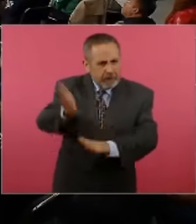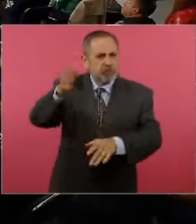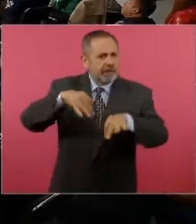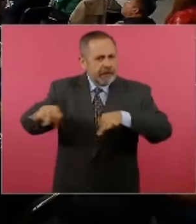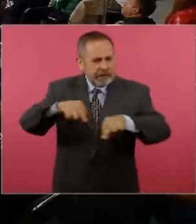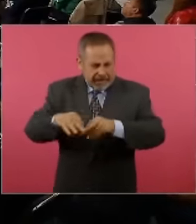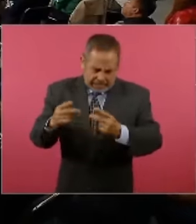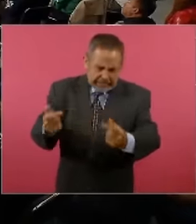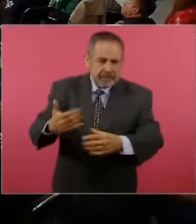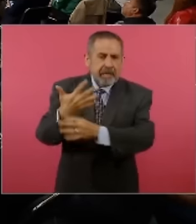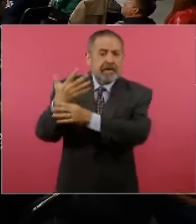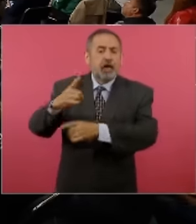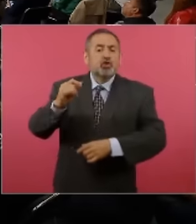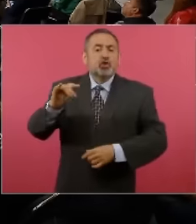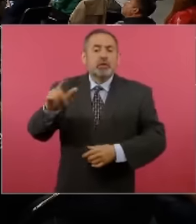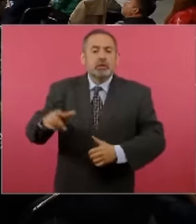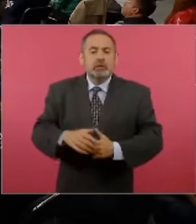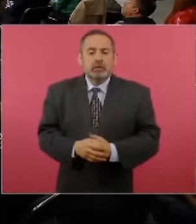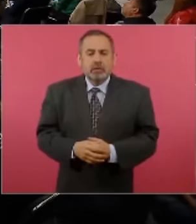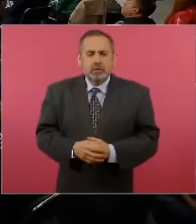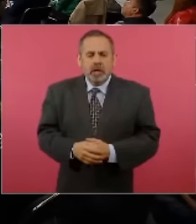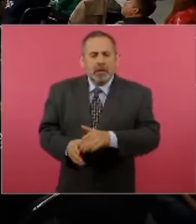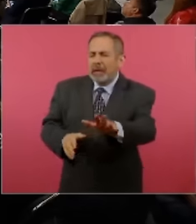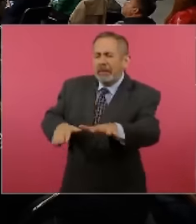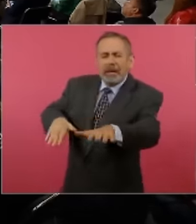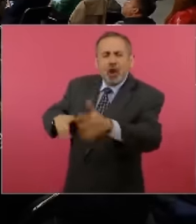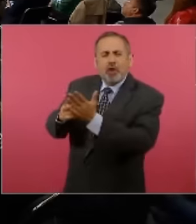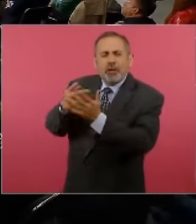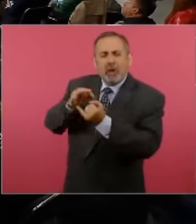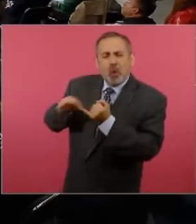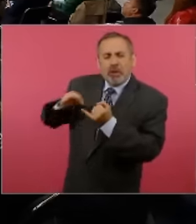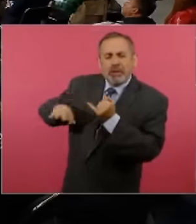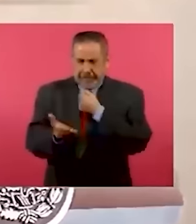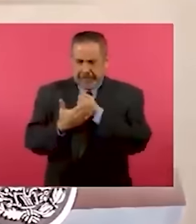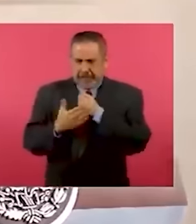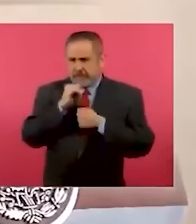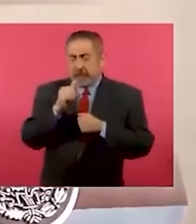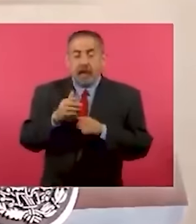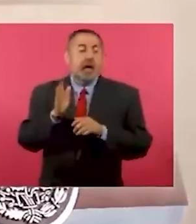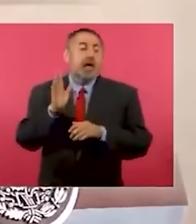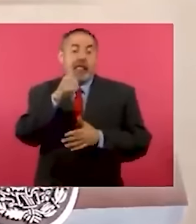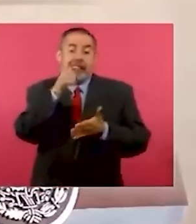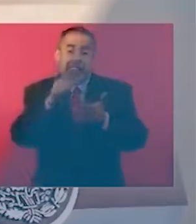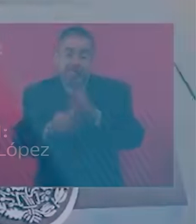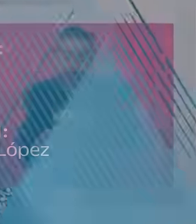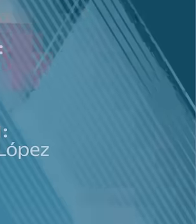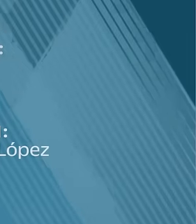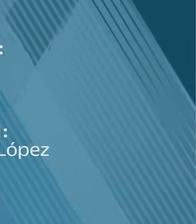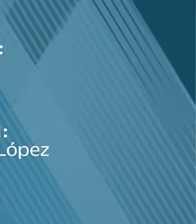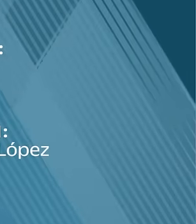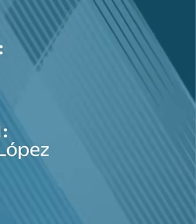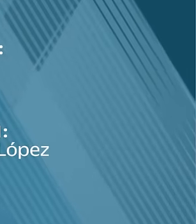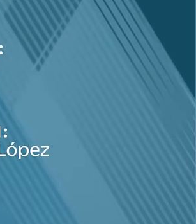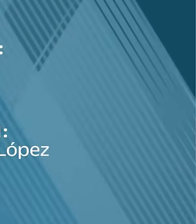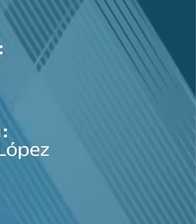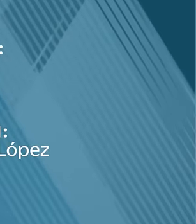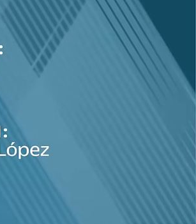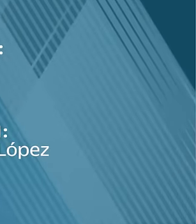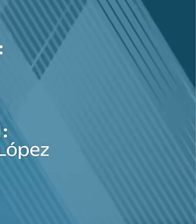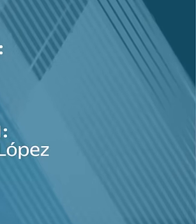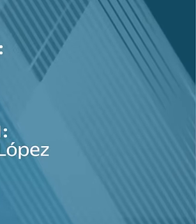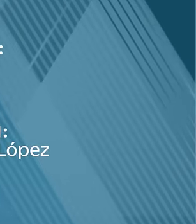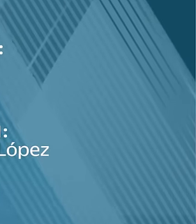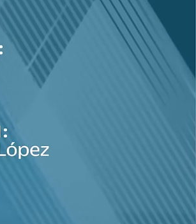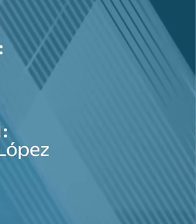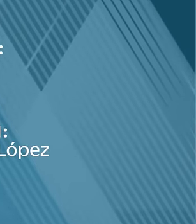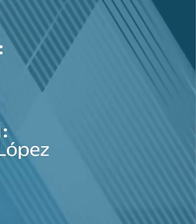abrió la sección con la entrevista de Vicente Fox en la que expresa que batalla por la falta de la pensión para expresidentes López Obrador acusó que hay una campaña